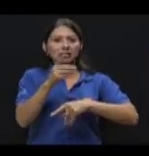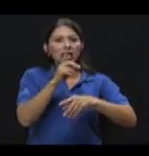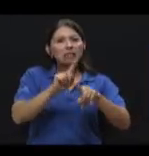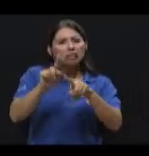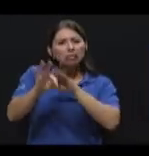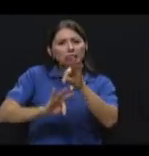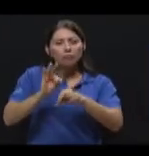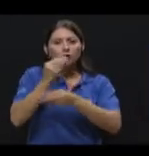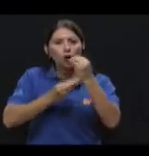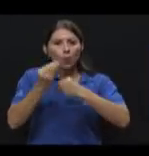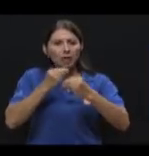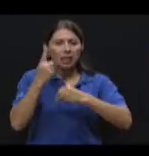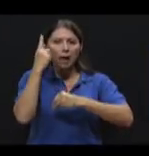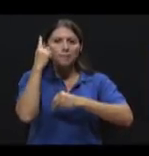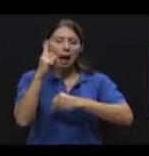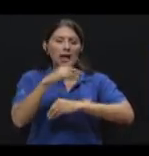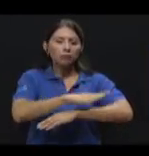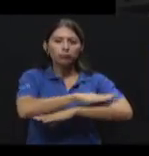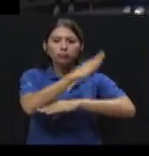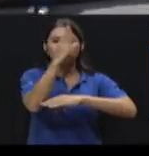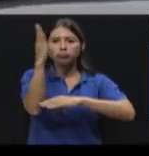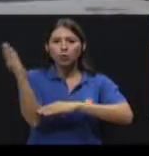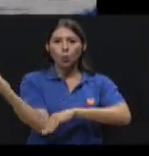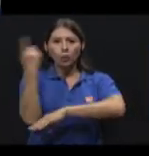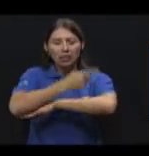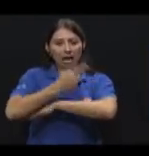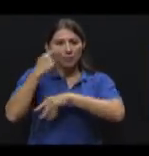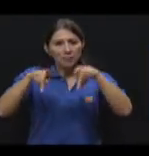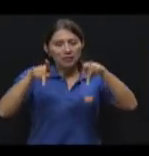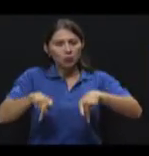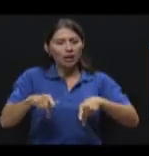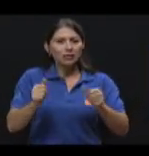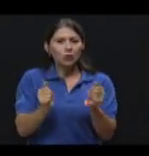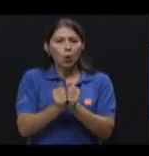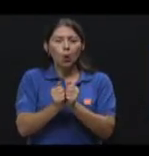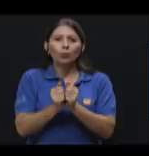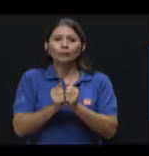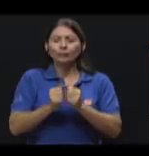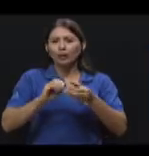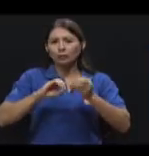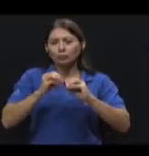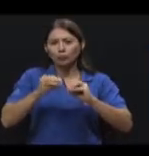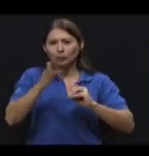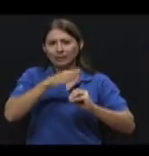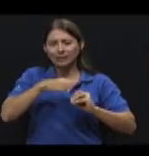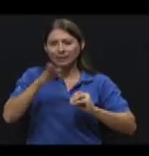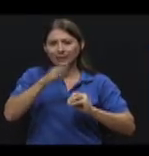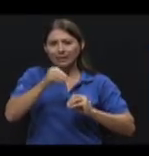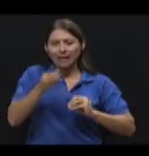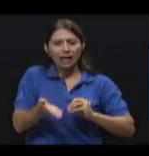diferentes horas de comida en un día para una persona con altos niveles de triglicéridos